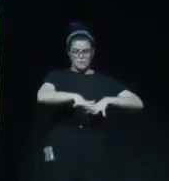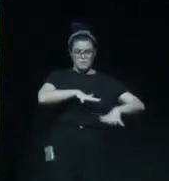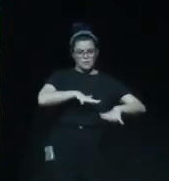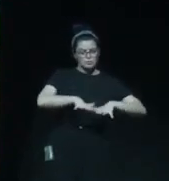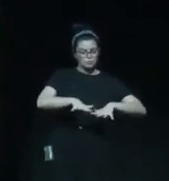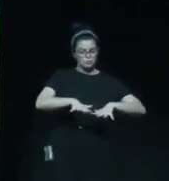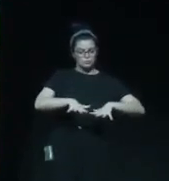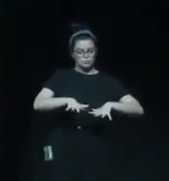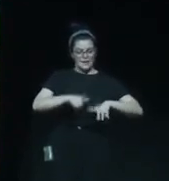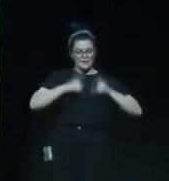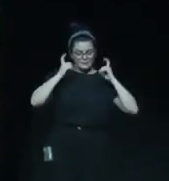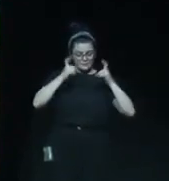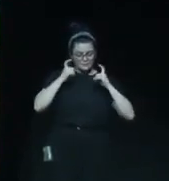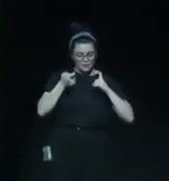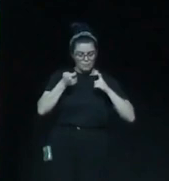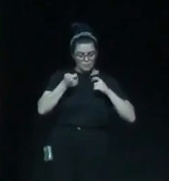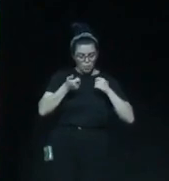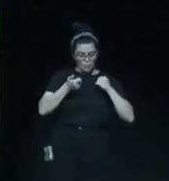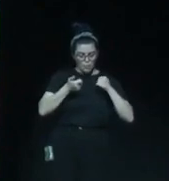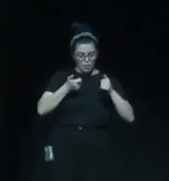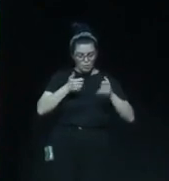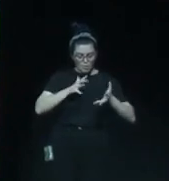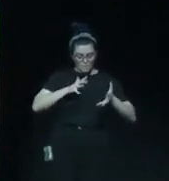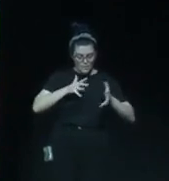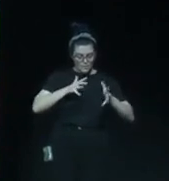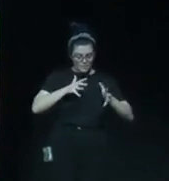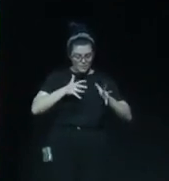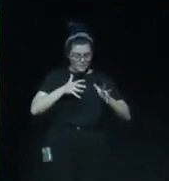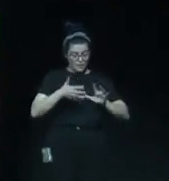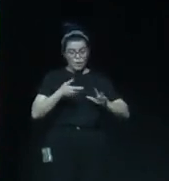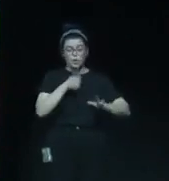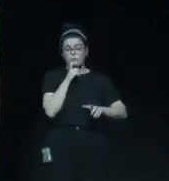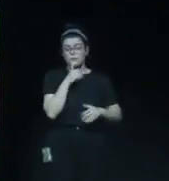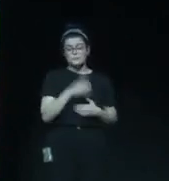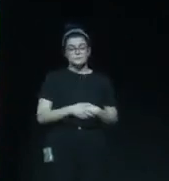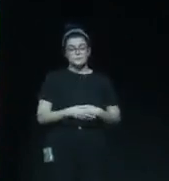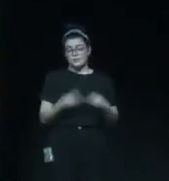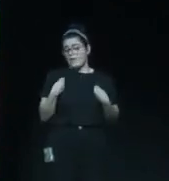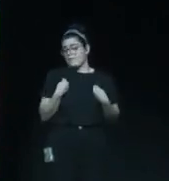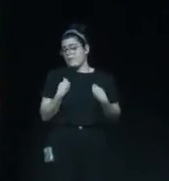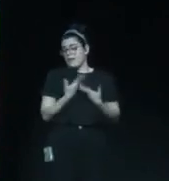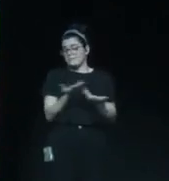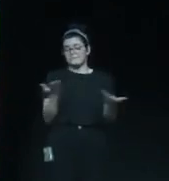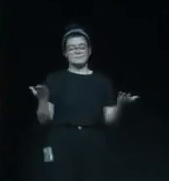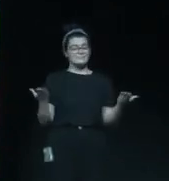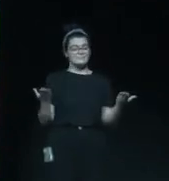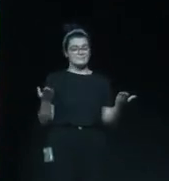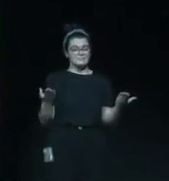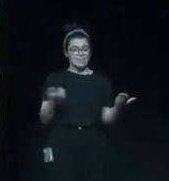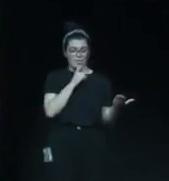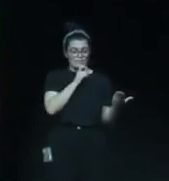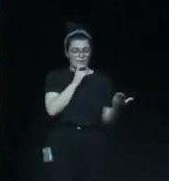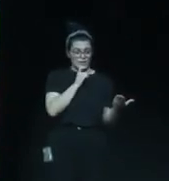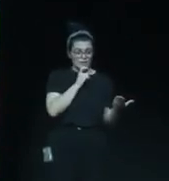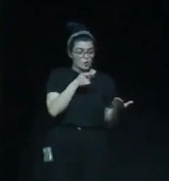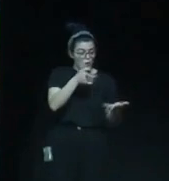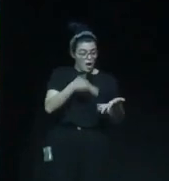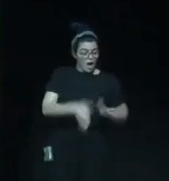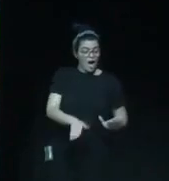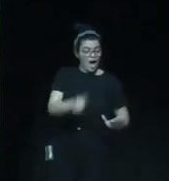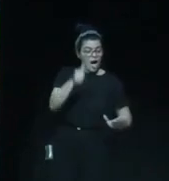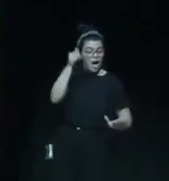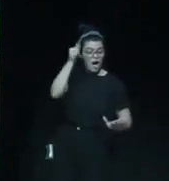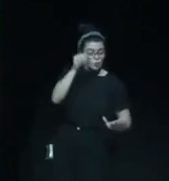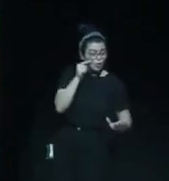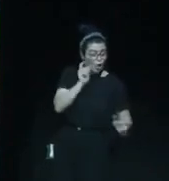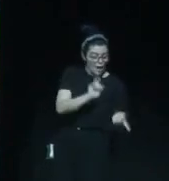e intentar cambiar las cosas. ¿Cómo? Ay, como en la vida humana, muy difícil. Es que tú cambias a tu hijo fácilmente.